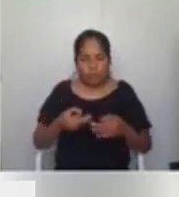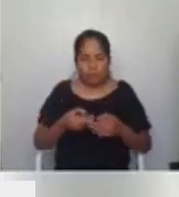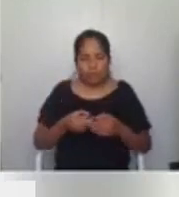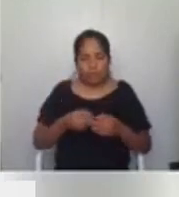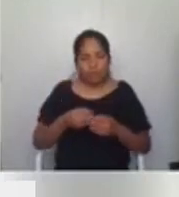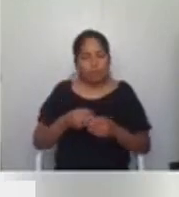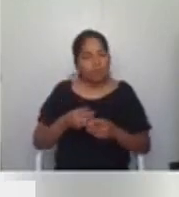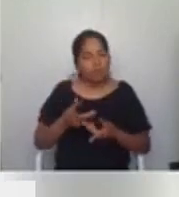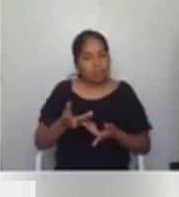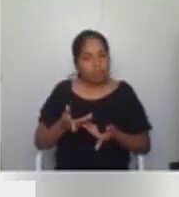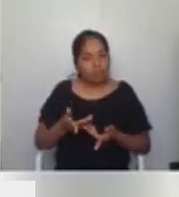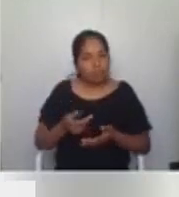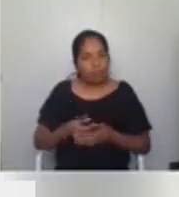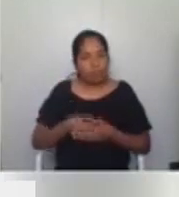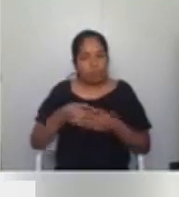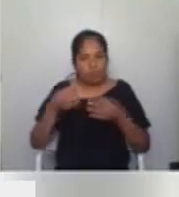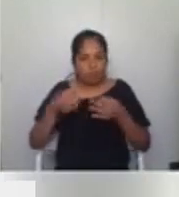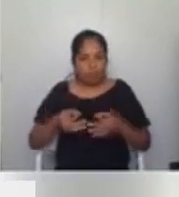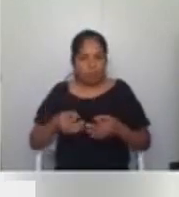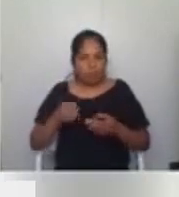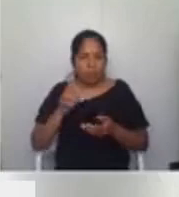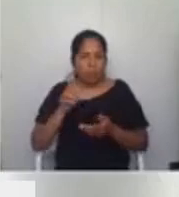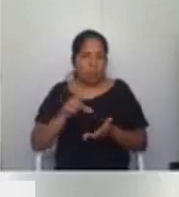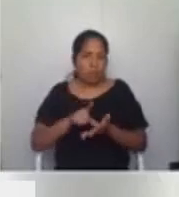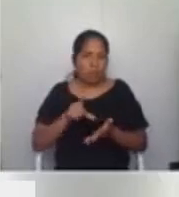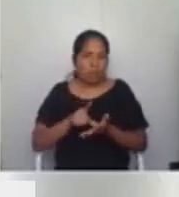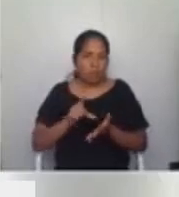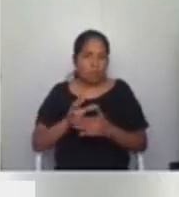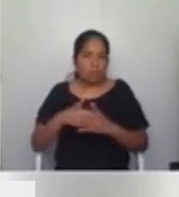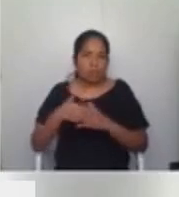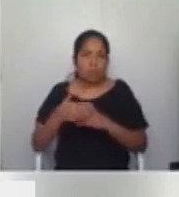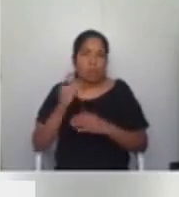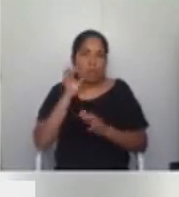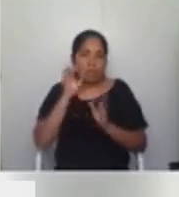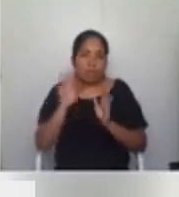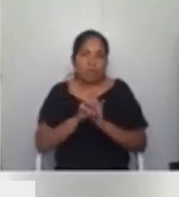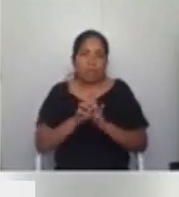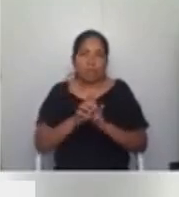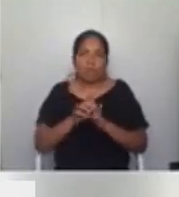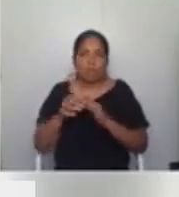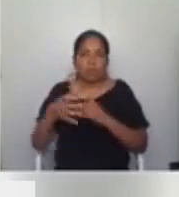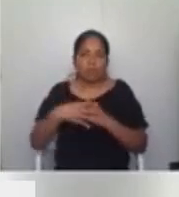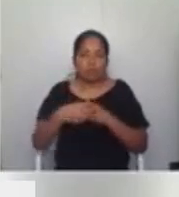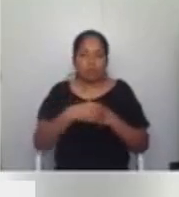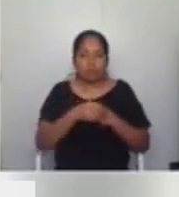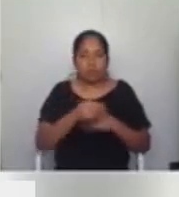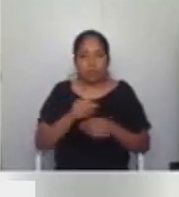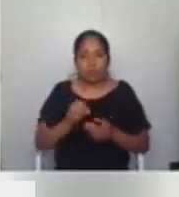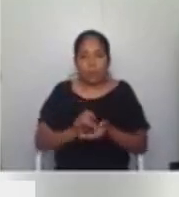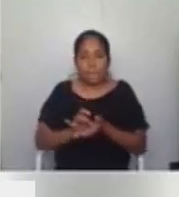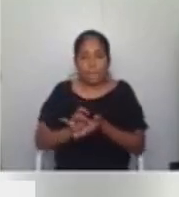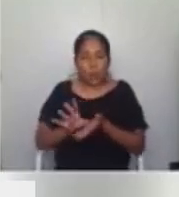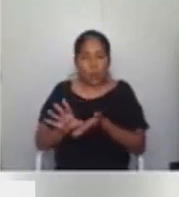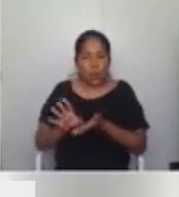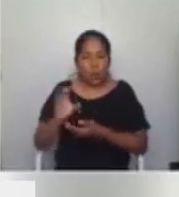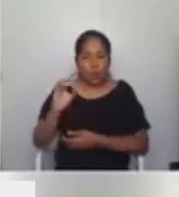para Lima, que va a ser el ejemplo, creo, para todo el Perú. Sacar a Odebrecht de esta